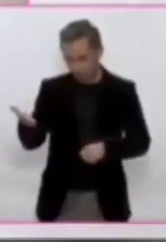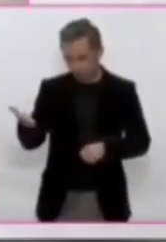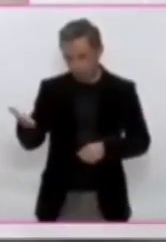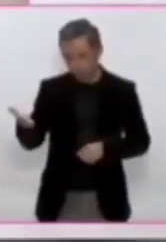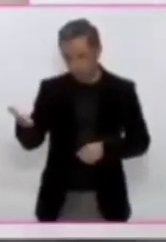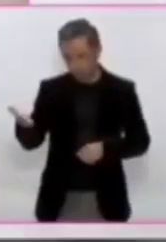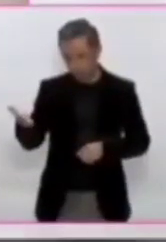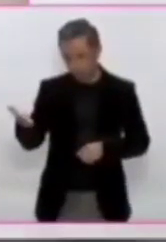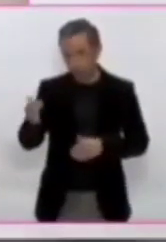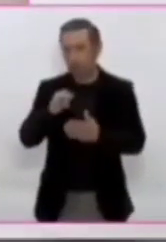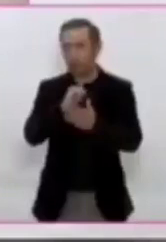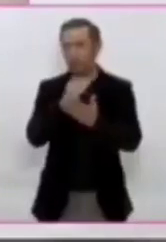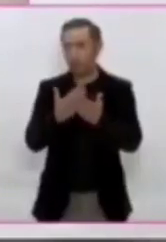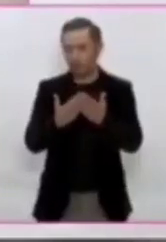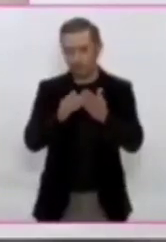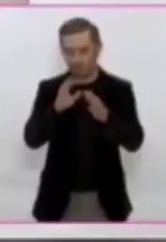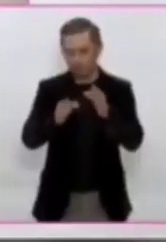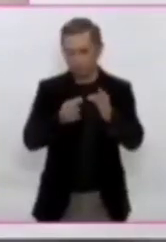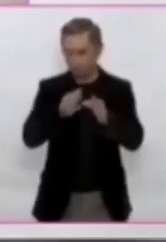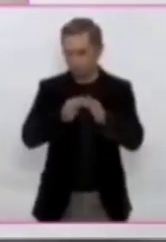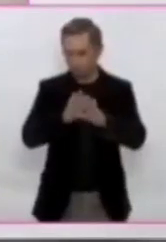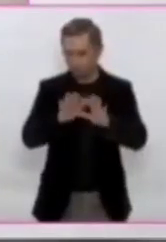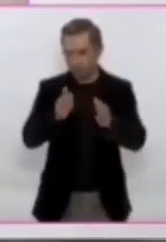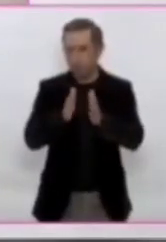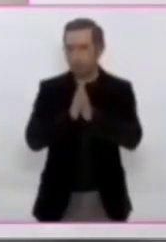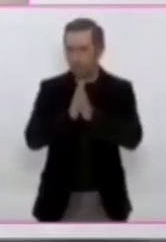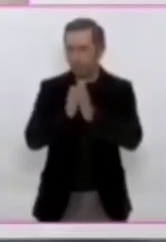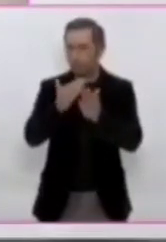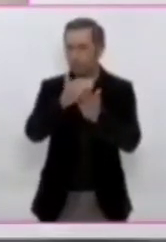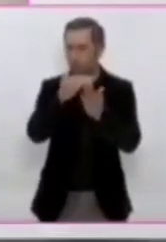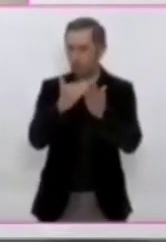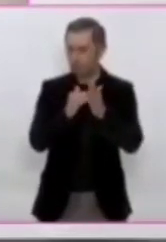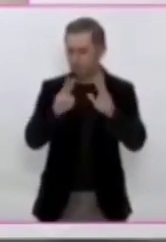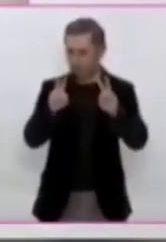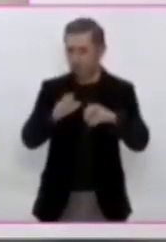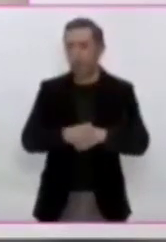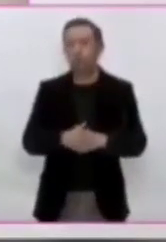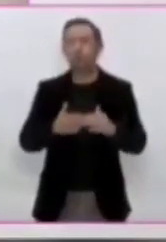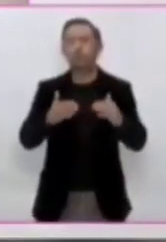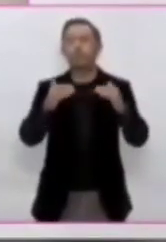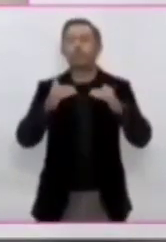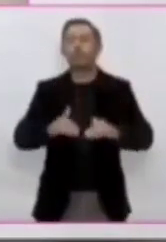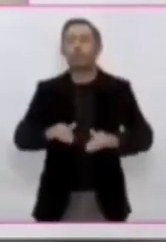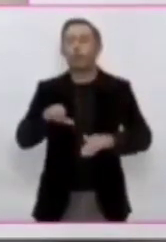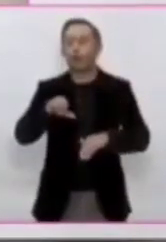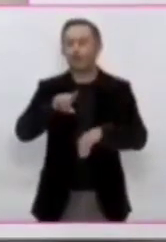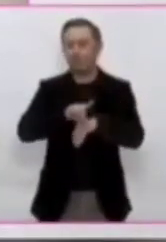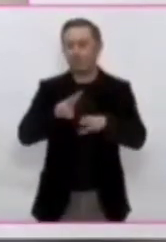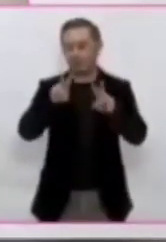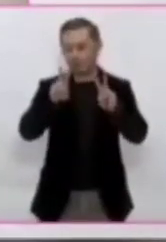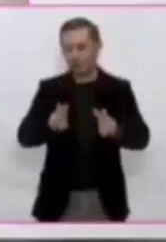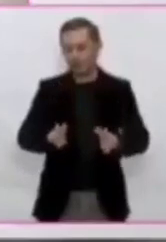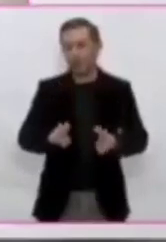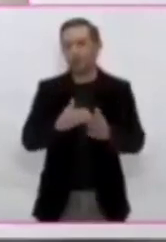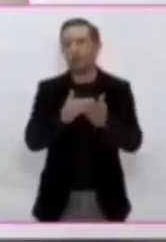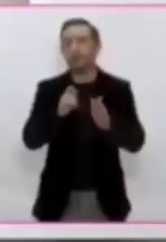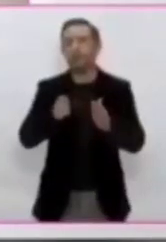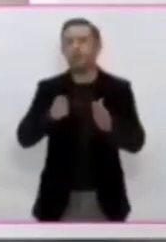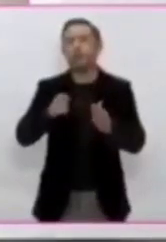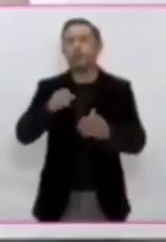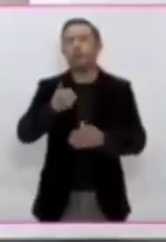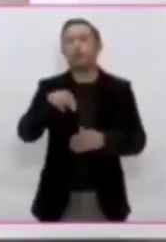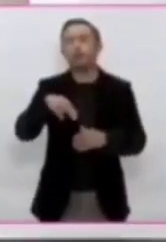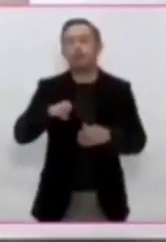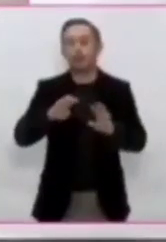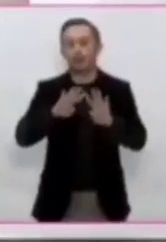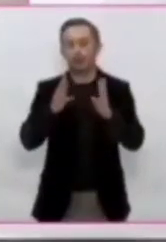damos por recibido el informe y le ruego que continúe con el siguiente punto. El siguiente punto del orden del día es el relativo al proyecto de acuerdo del Consejo General